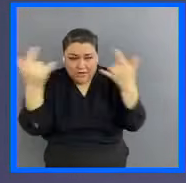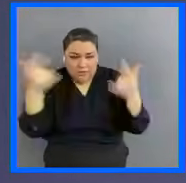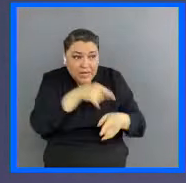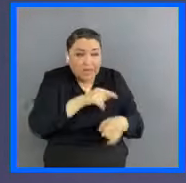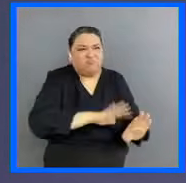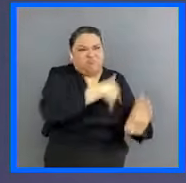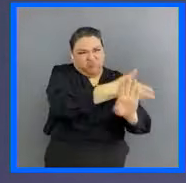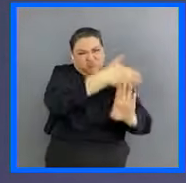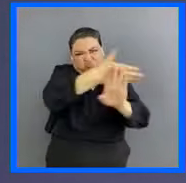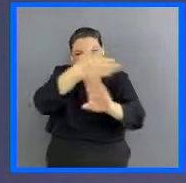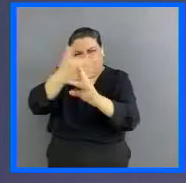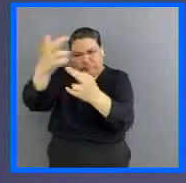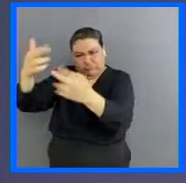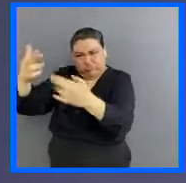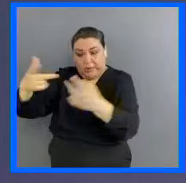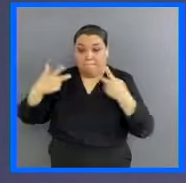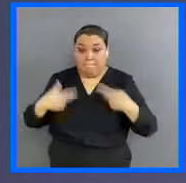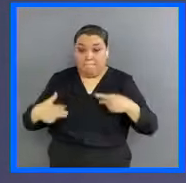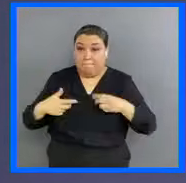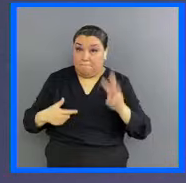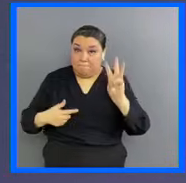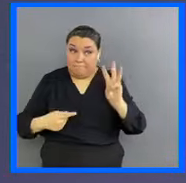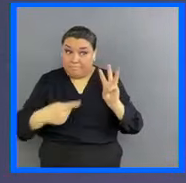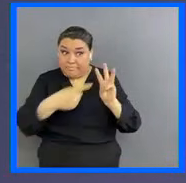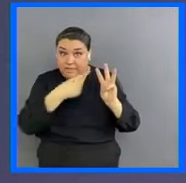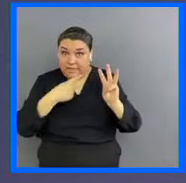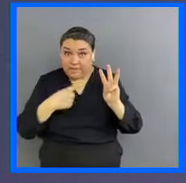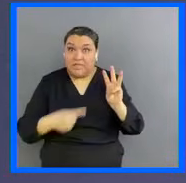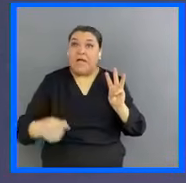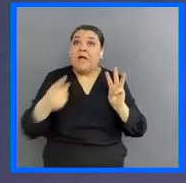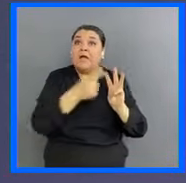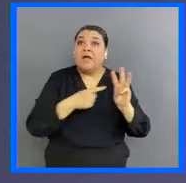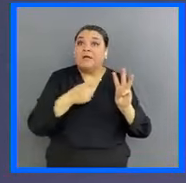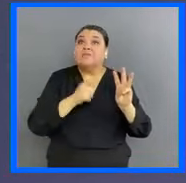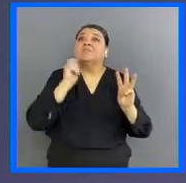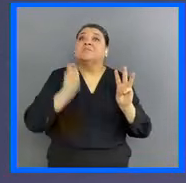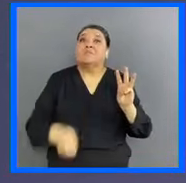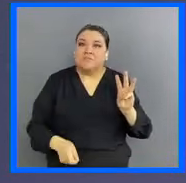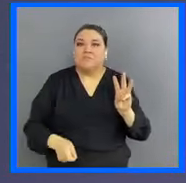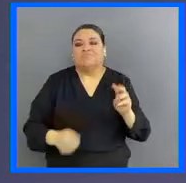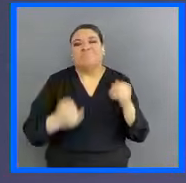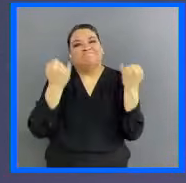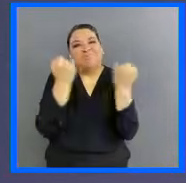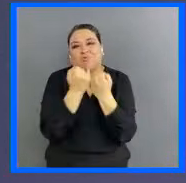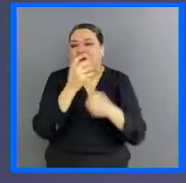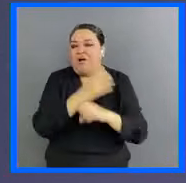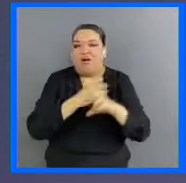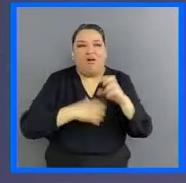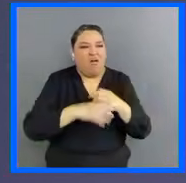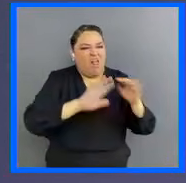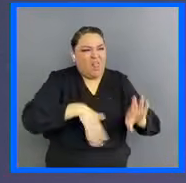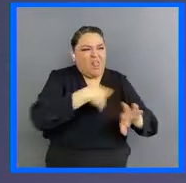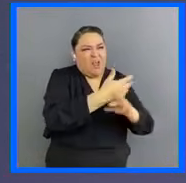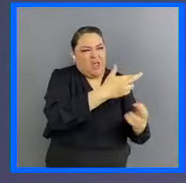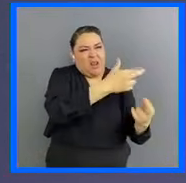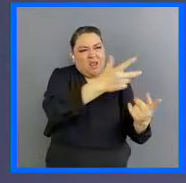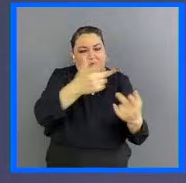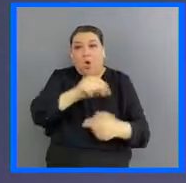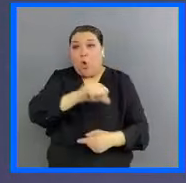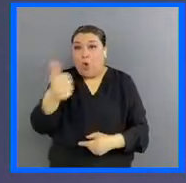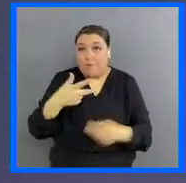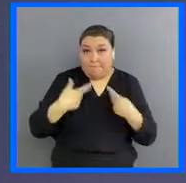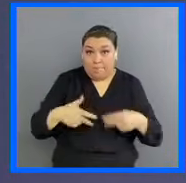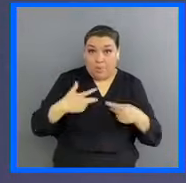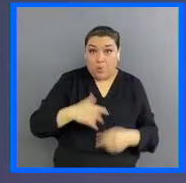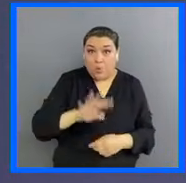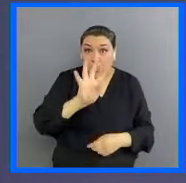3 de los presuntos responsables suman la acusación de daño a las cosas y a otros 4 se les agrega el